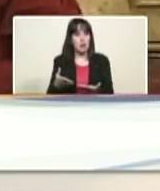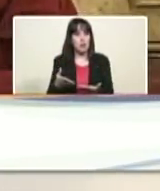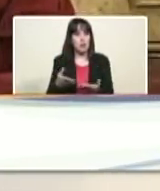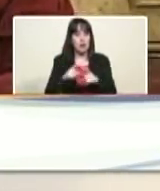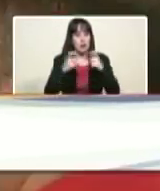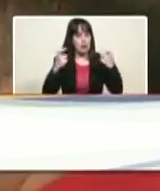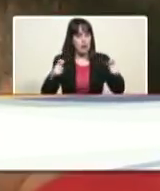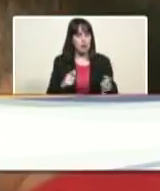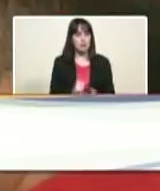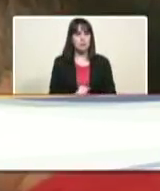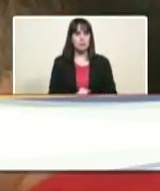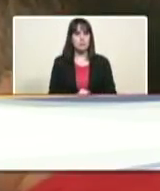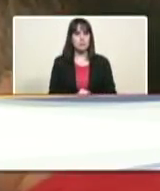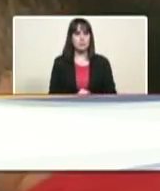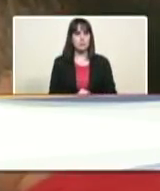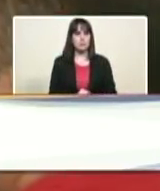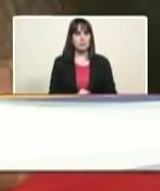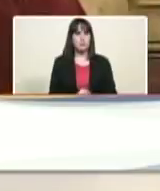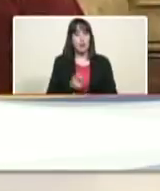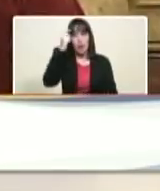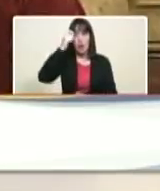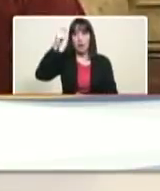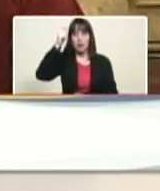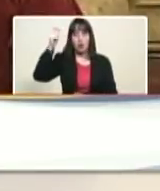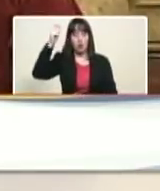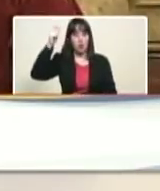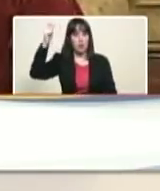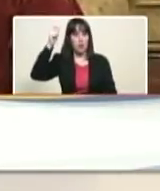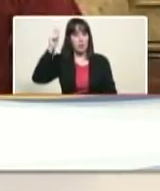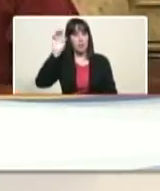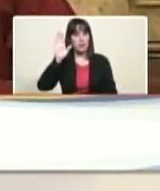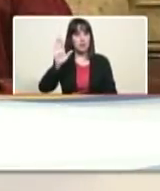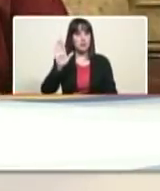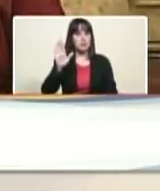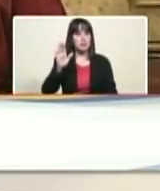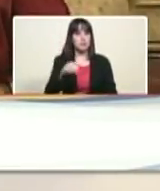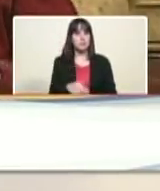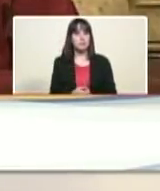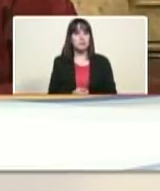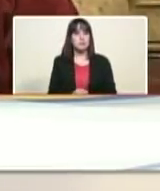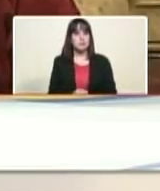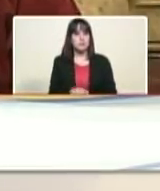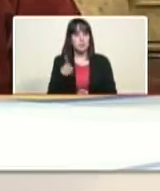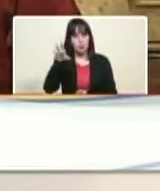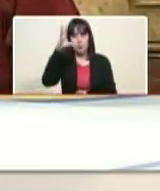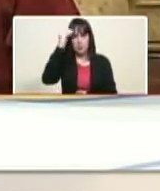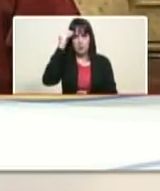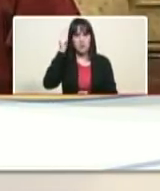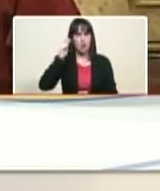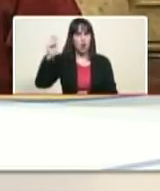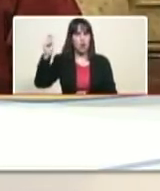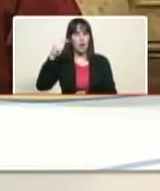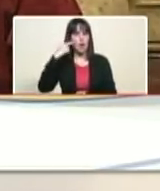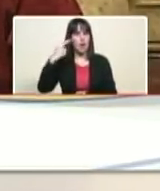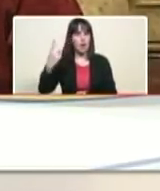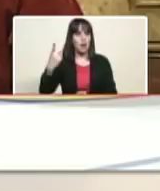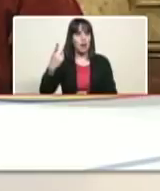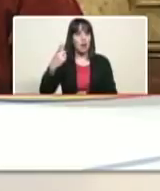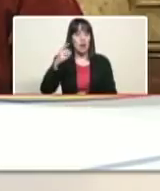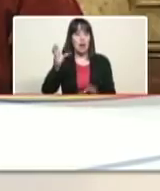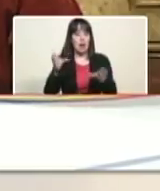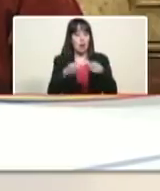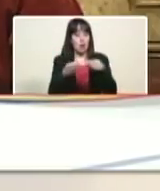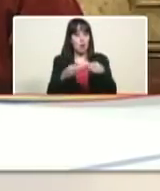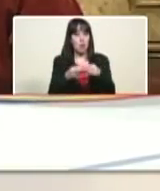generales. Es la teoría clásica, ¿verdad? Alexis Corredor, tú te la aprendiste. La teoría clásica, la clase obrera es la que